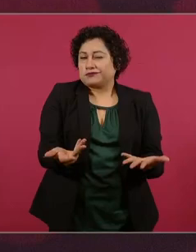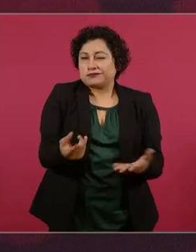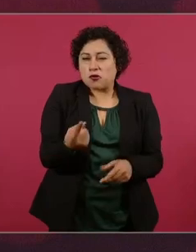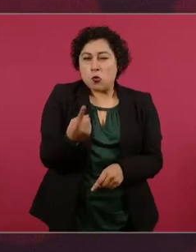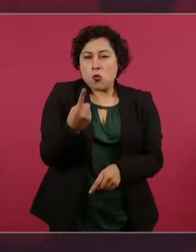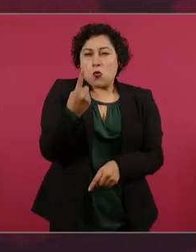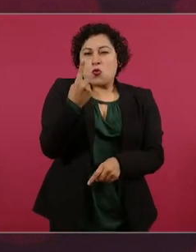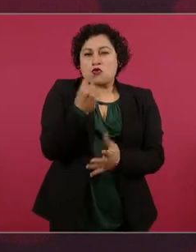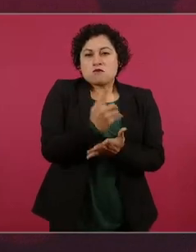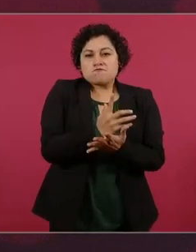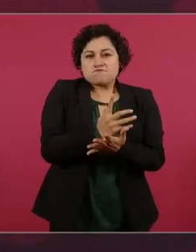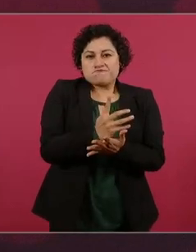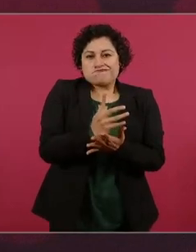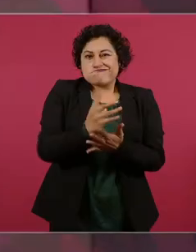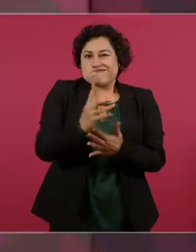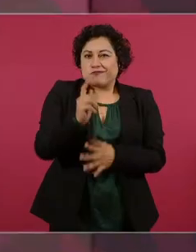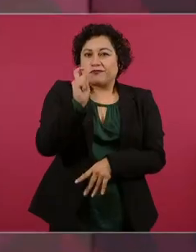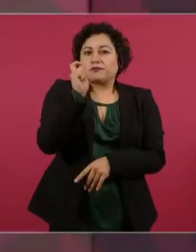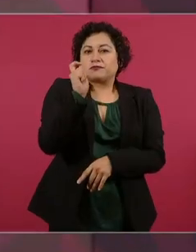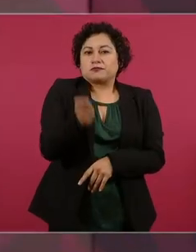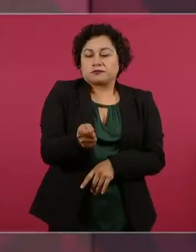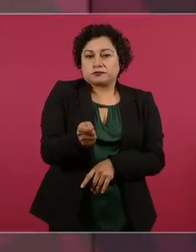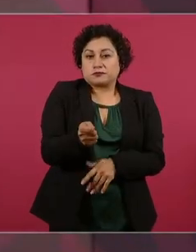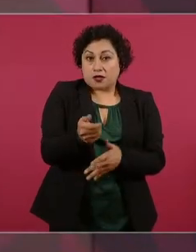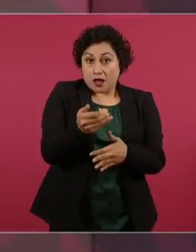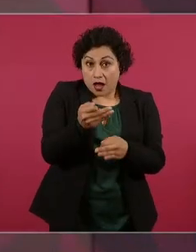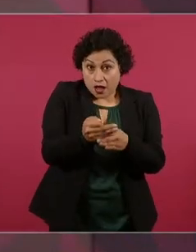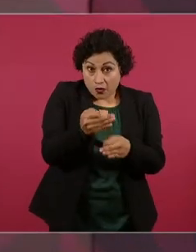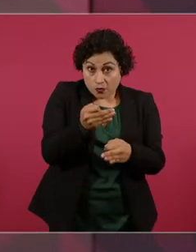es de que se ataca al presidente,